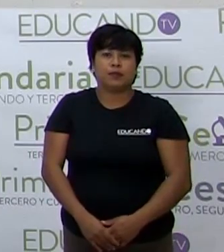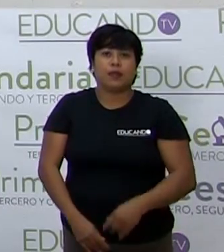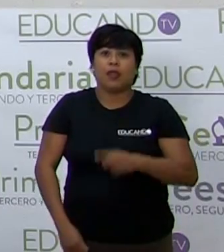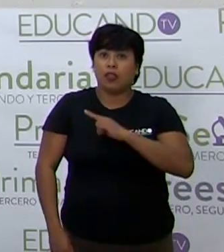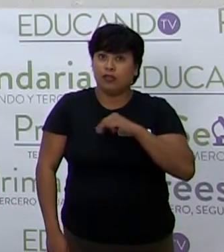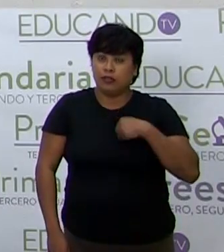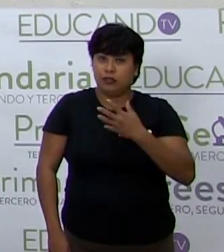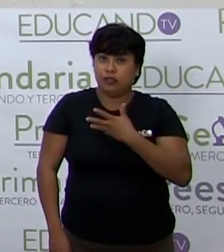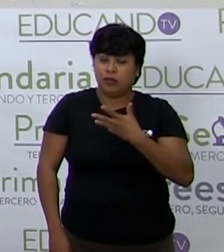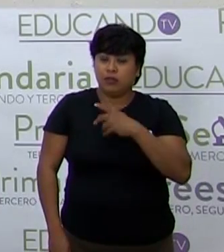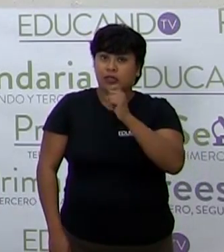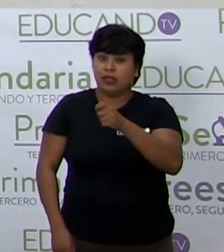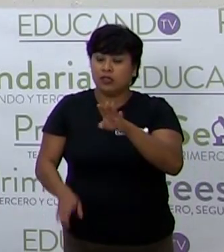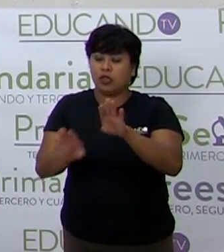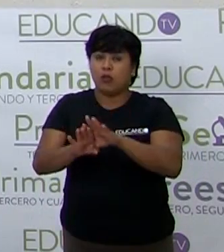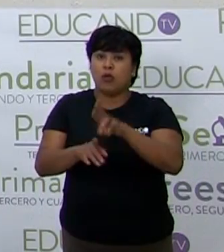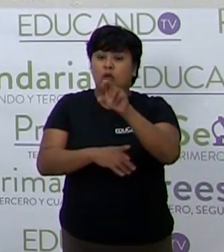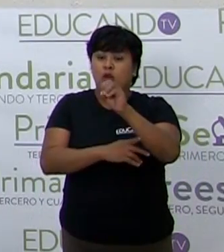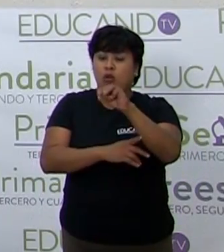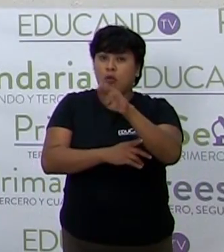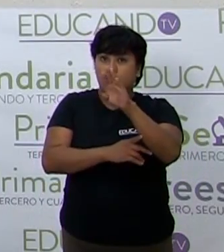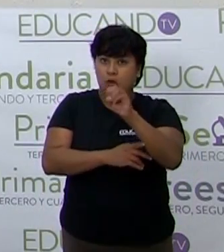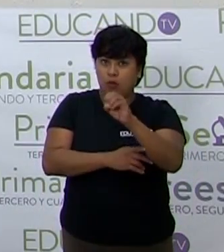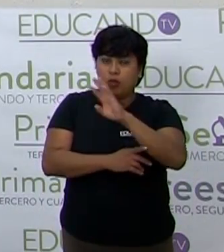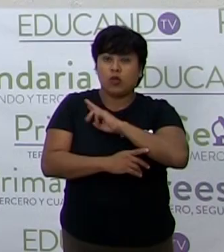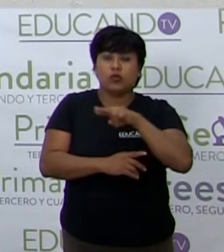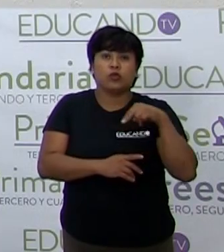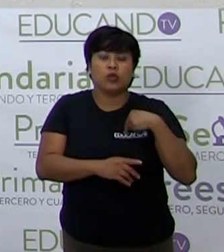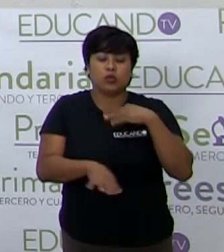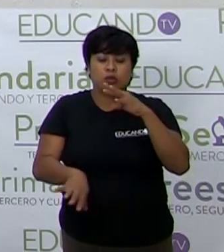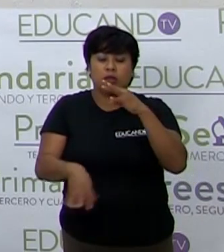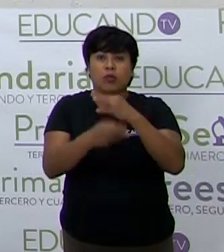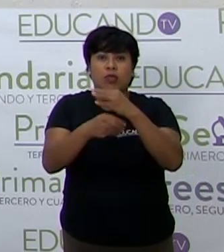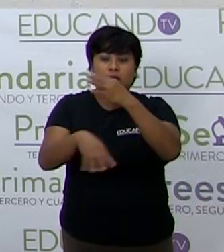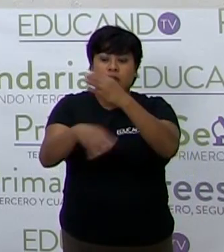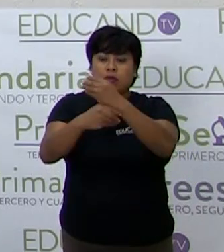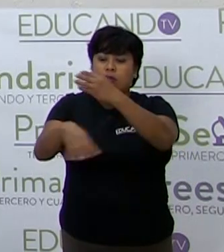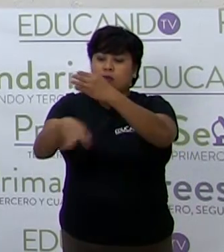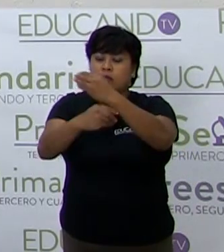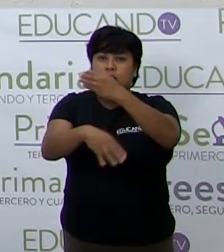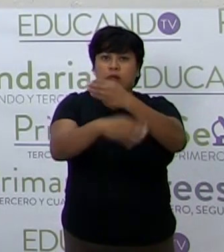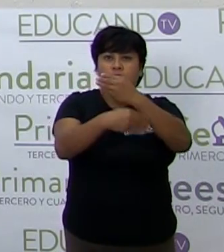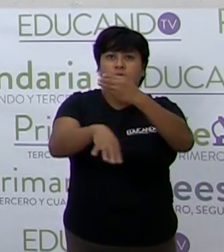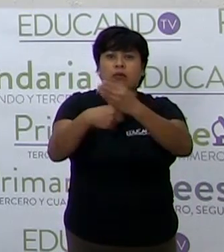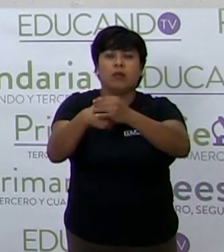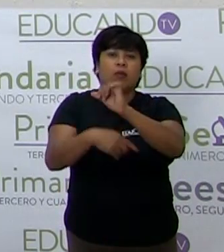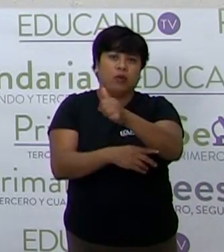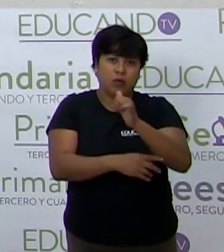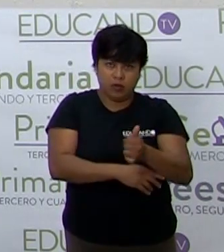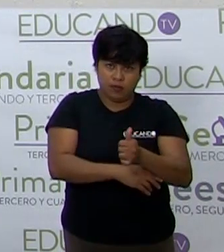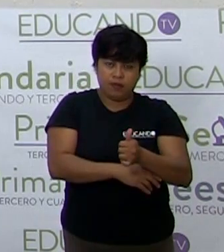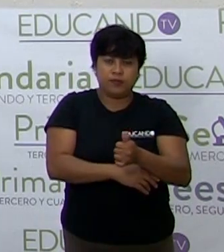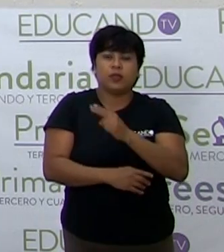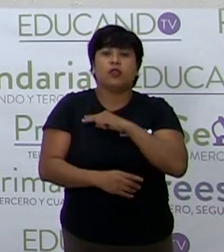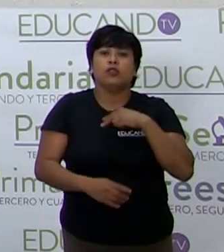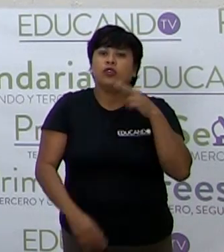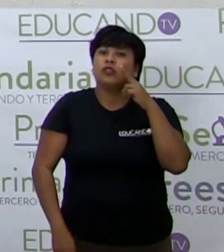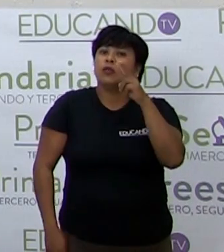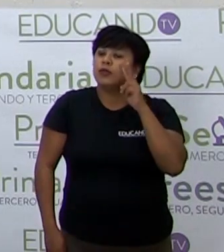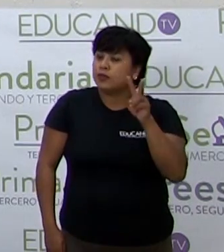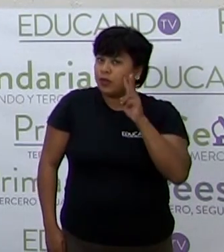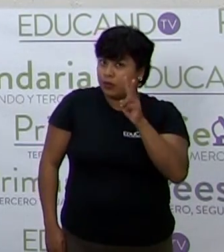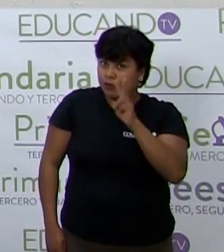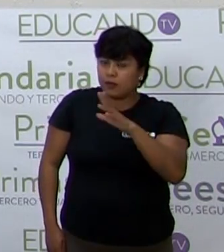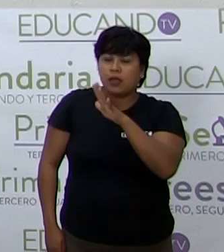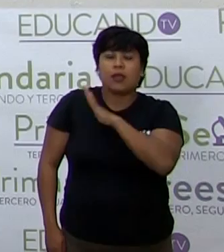Tenemos entonces la figura de un rombo, la hemos puesto otras piezas y nos hemos dado cuenta o hemos notado